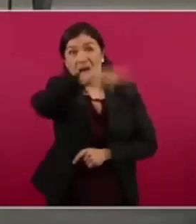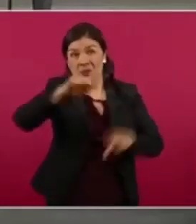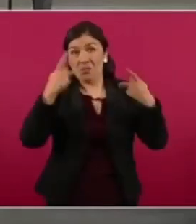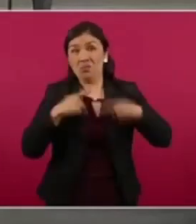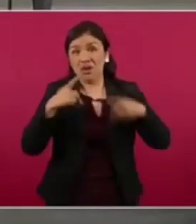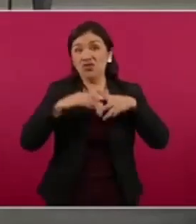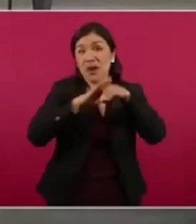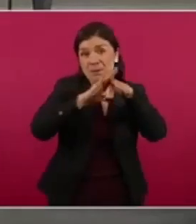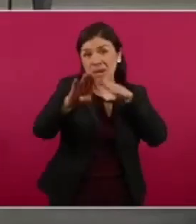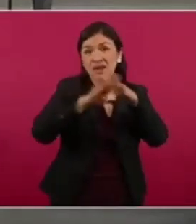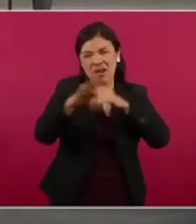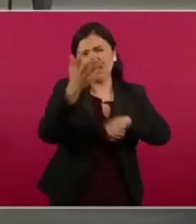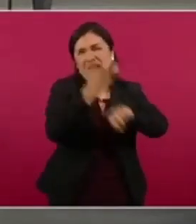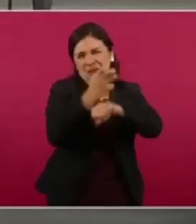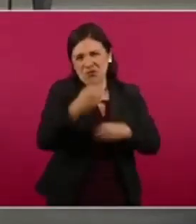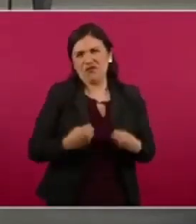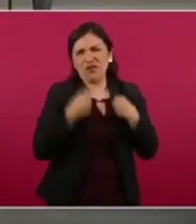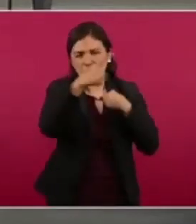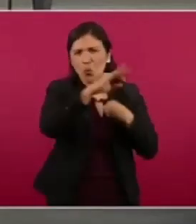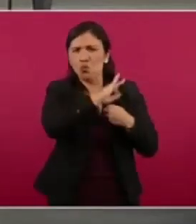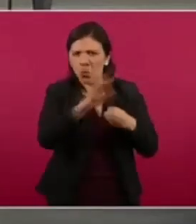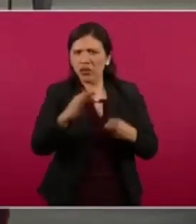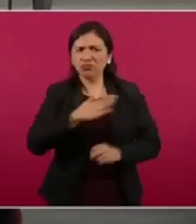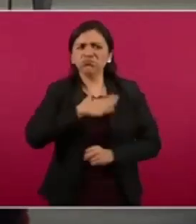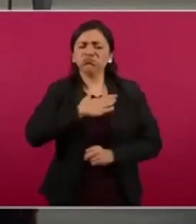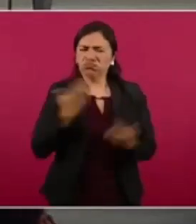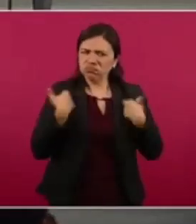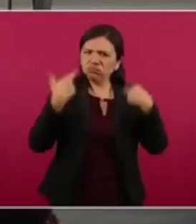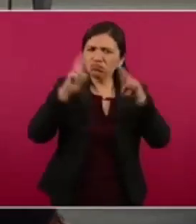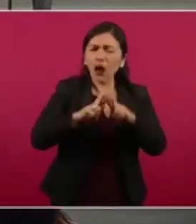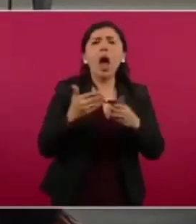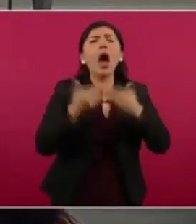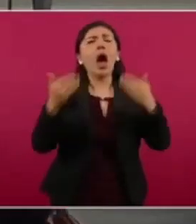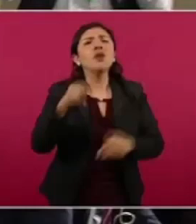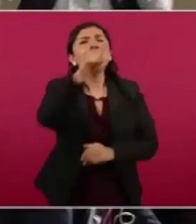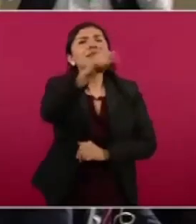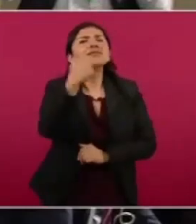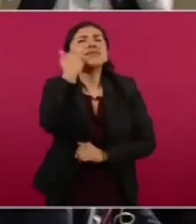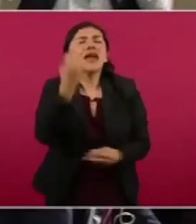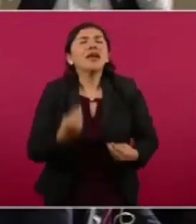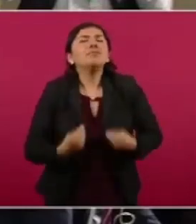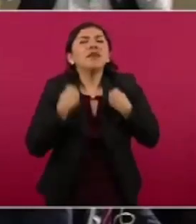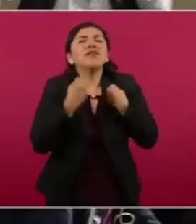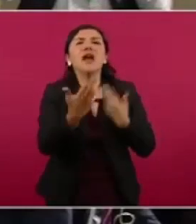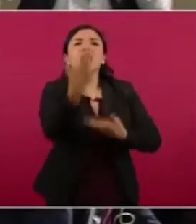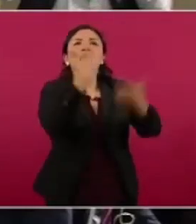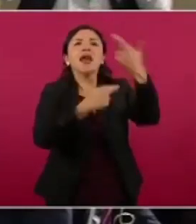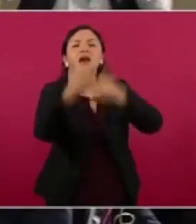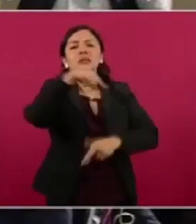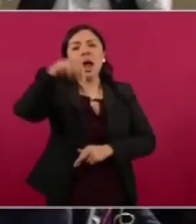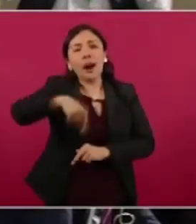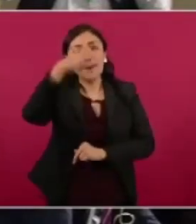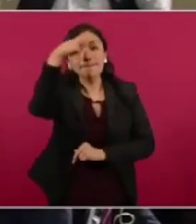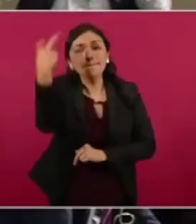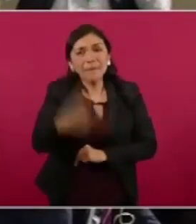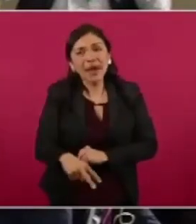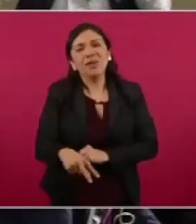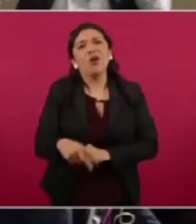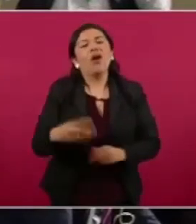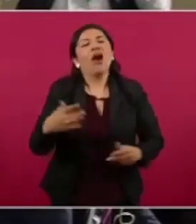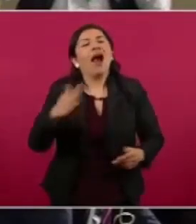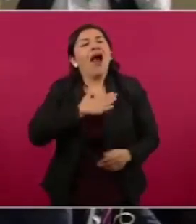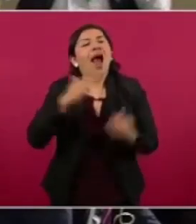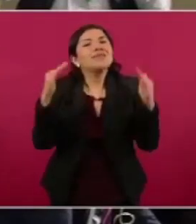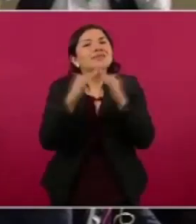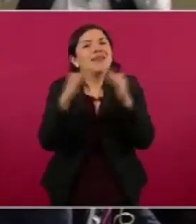comunidad migrante tenga una representación, ya que ellos ahora quieren vivir el sueño mexicano, regresar a su país, a sus estados, como